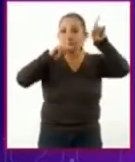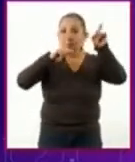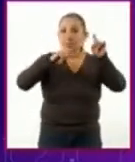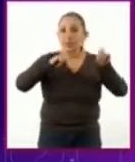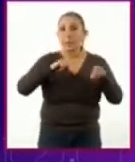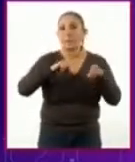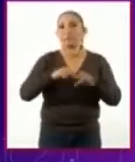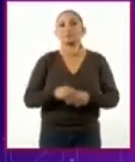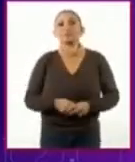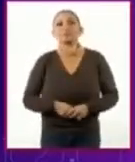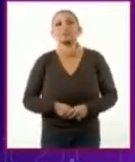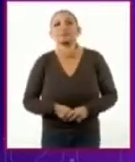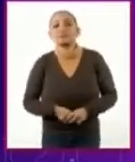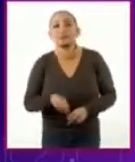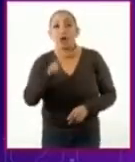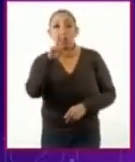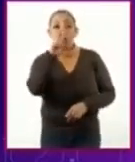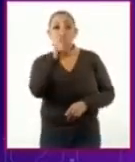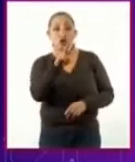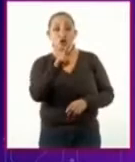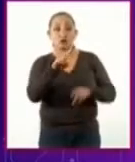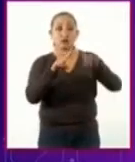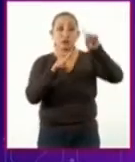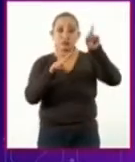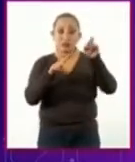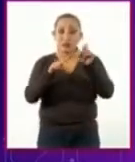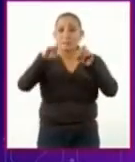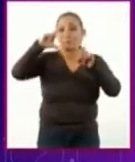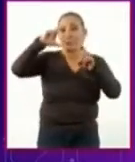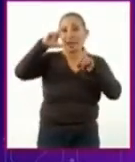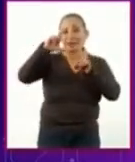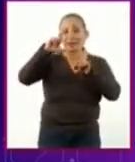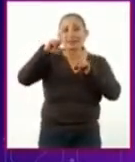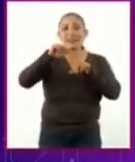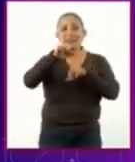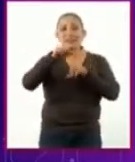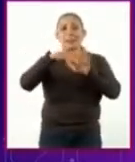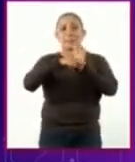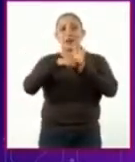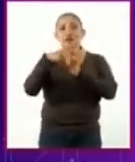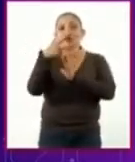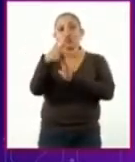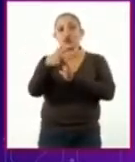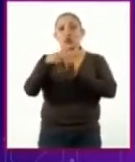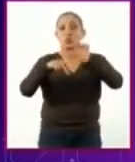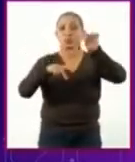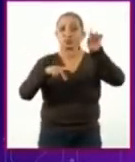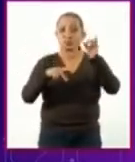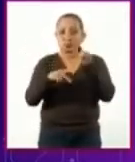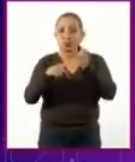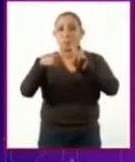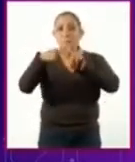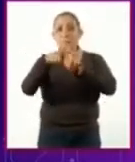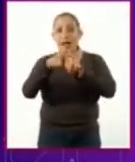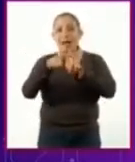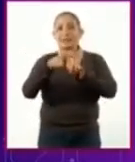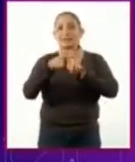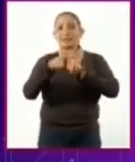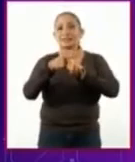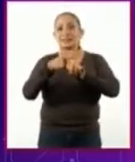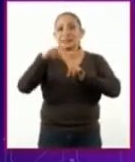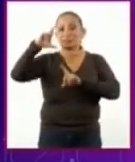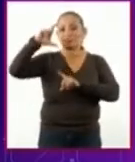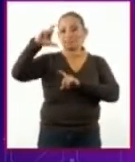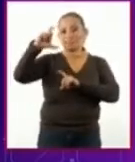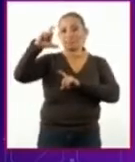llave. 2, se abre llave, se abre paréntesis, 16 menos 8, se cierra paréntesis, más,